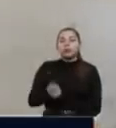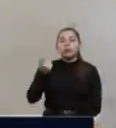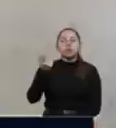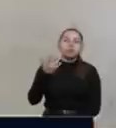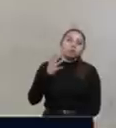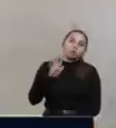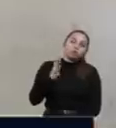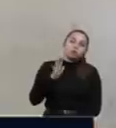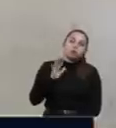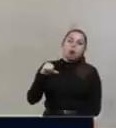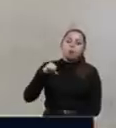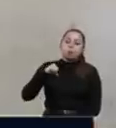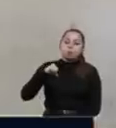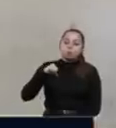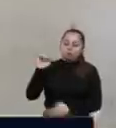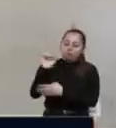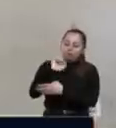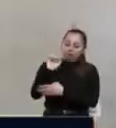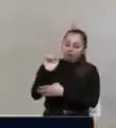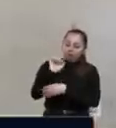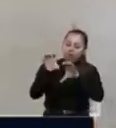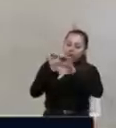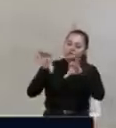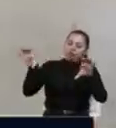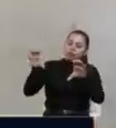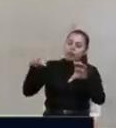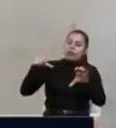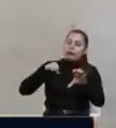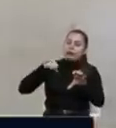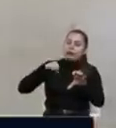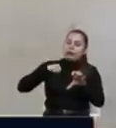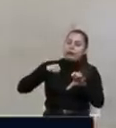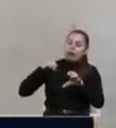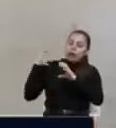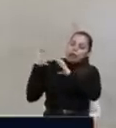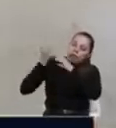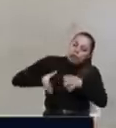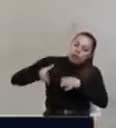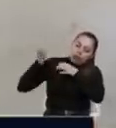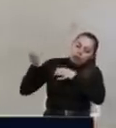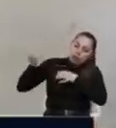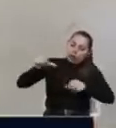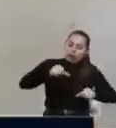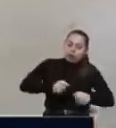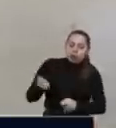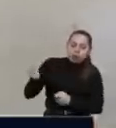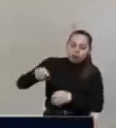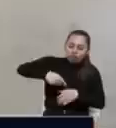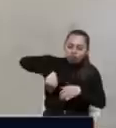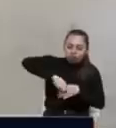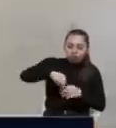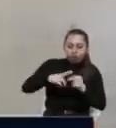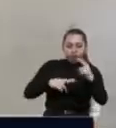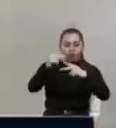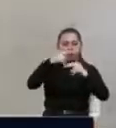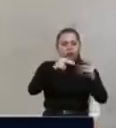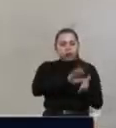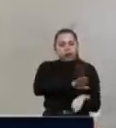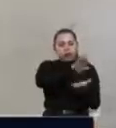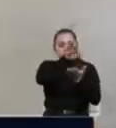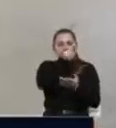unos camiones que llevan cemento a zonas rurales donde no hay